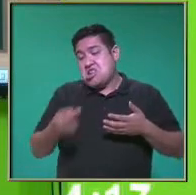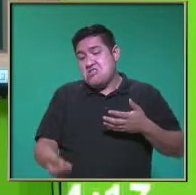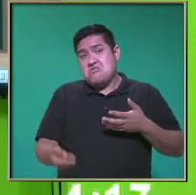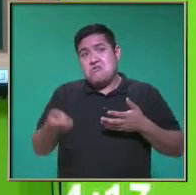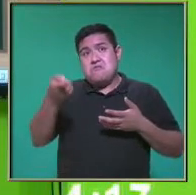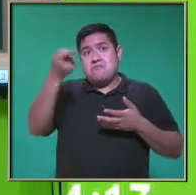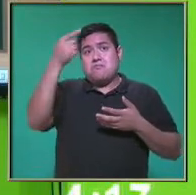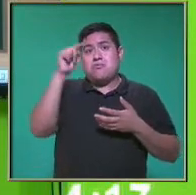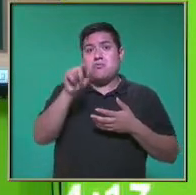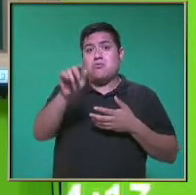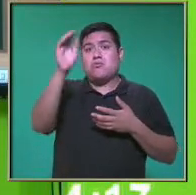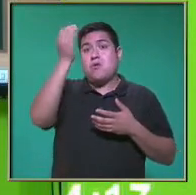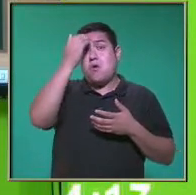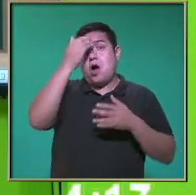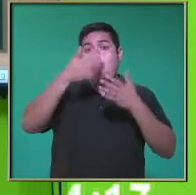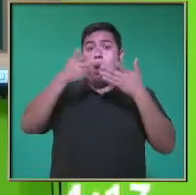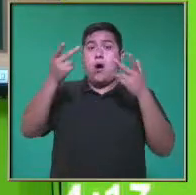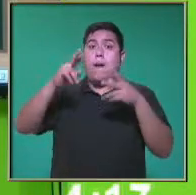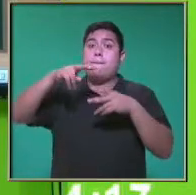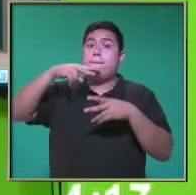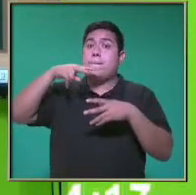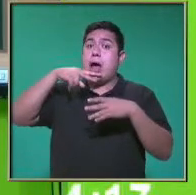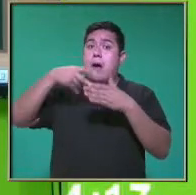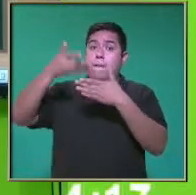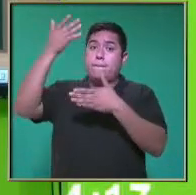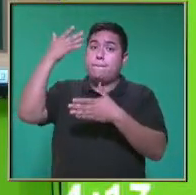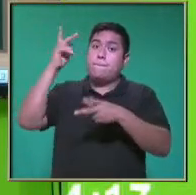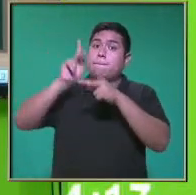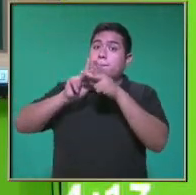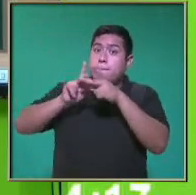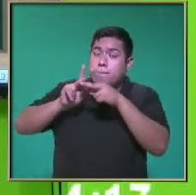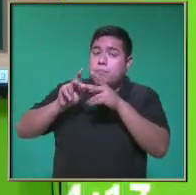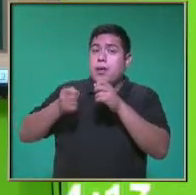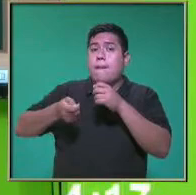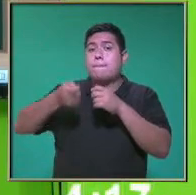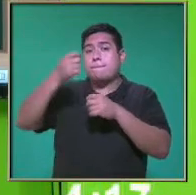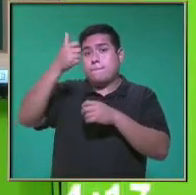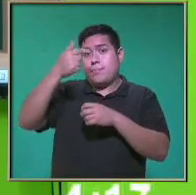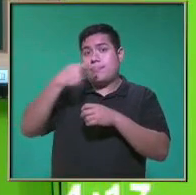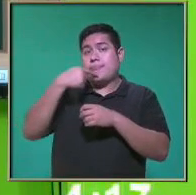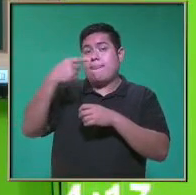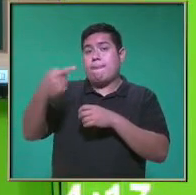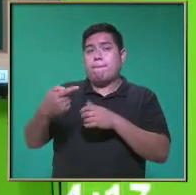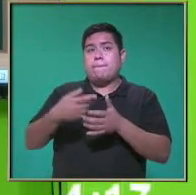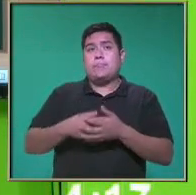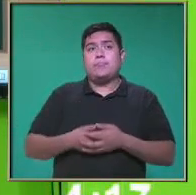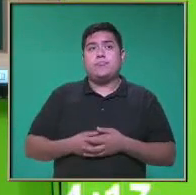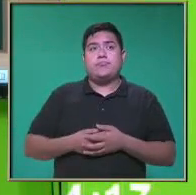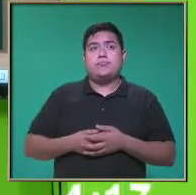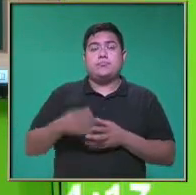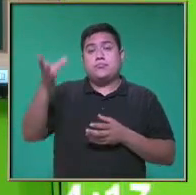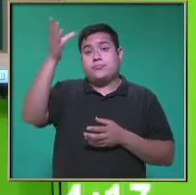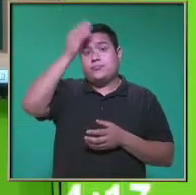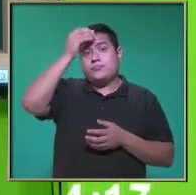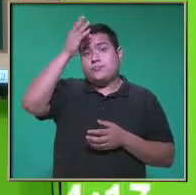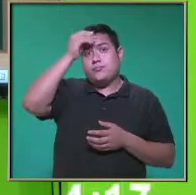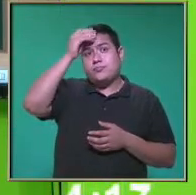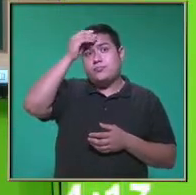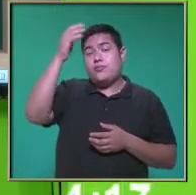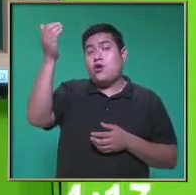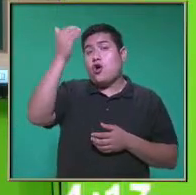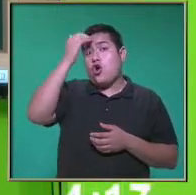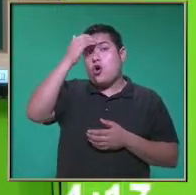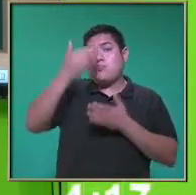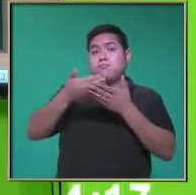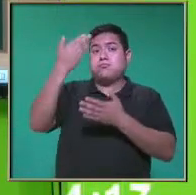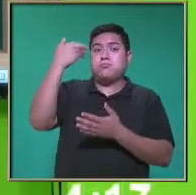vamos a repasar un poco acerca de los verbos en tiempo pasado. Hablábamos al inicio de la clase que en los aprendizajes o los conocimientos